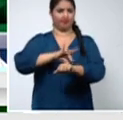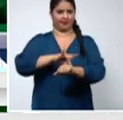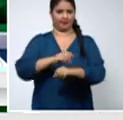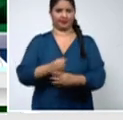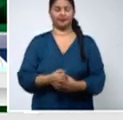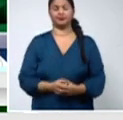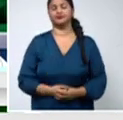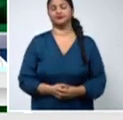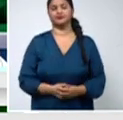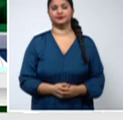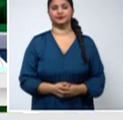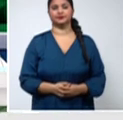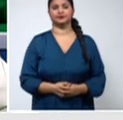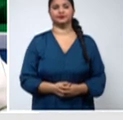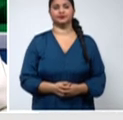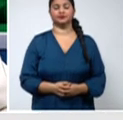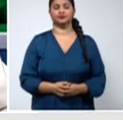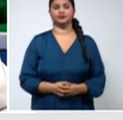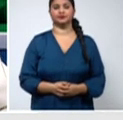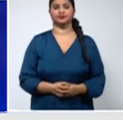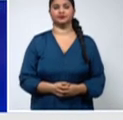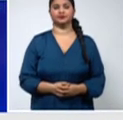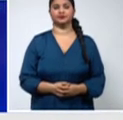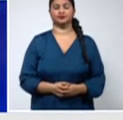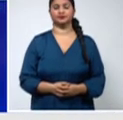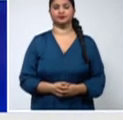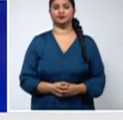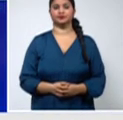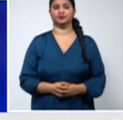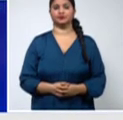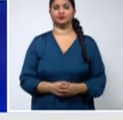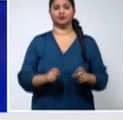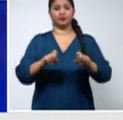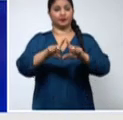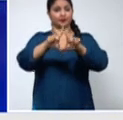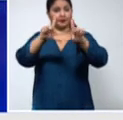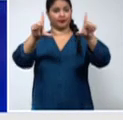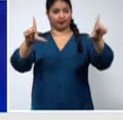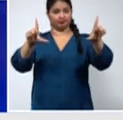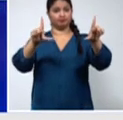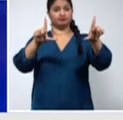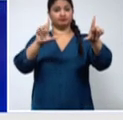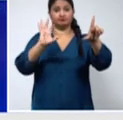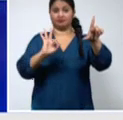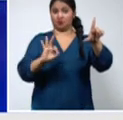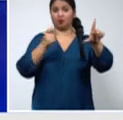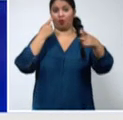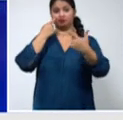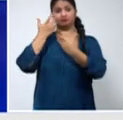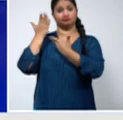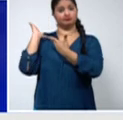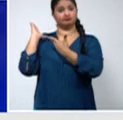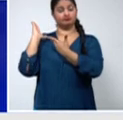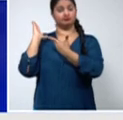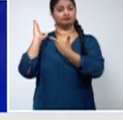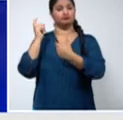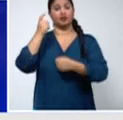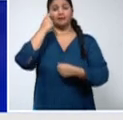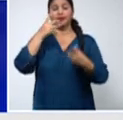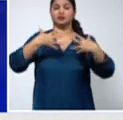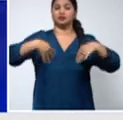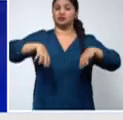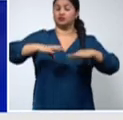enfermedad. En el gráfico donde se ilustra este comportamiento, además de ver el predominio de los